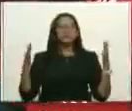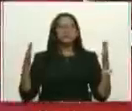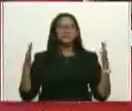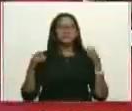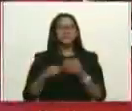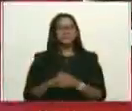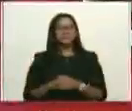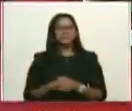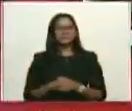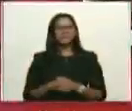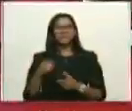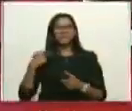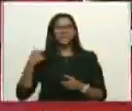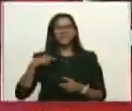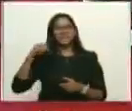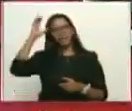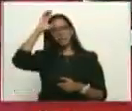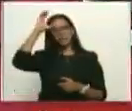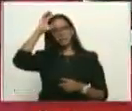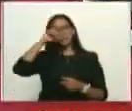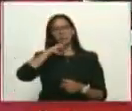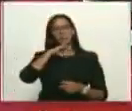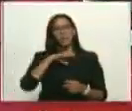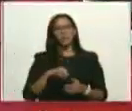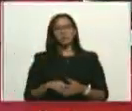Tener la conciencia histórica,